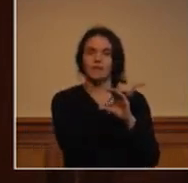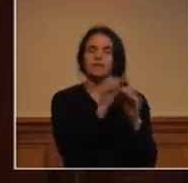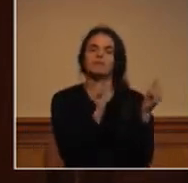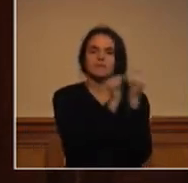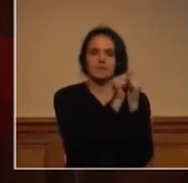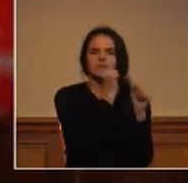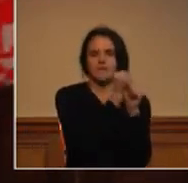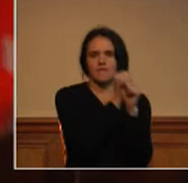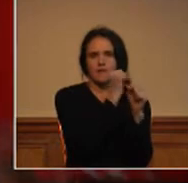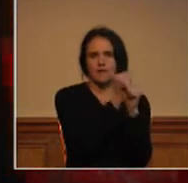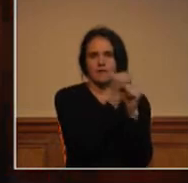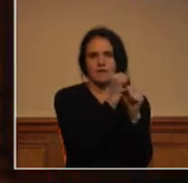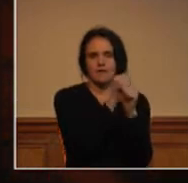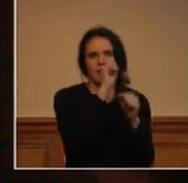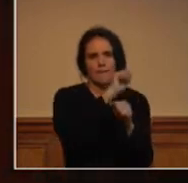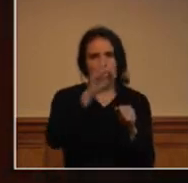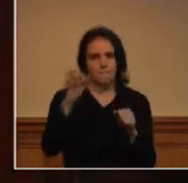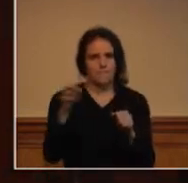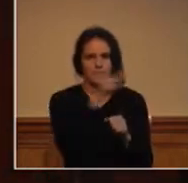ellos.